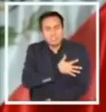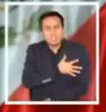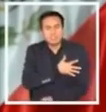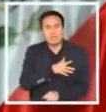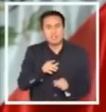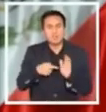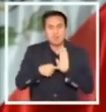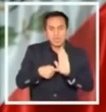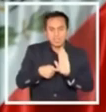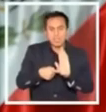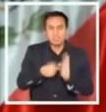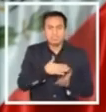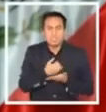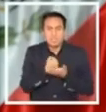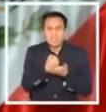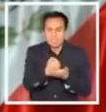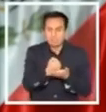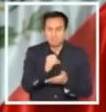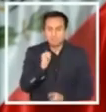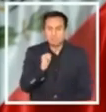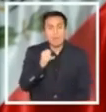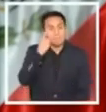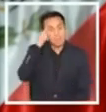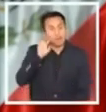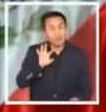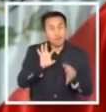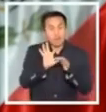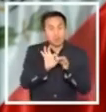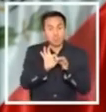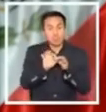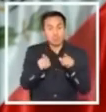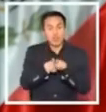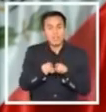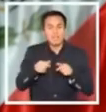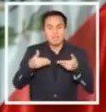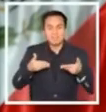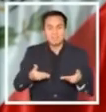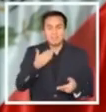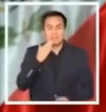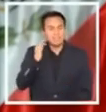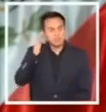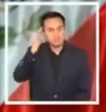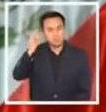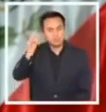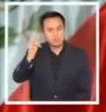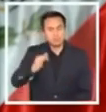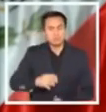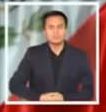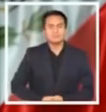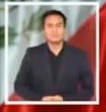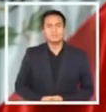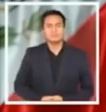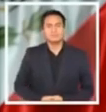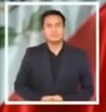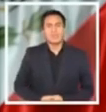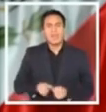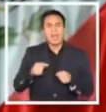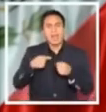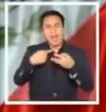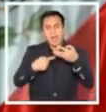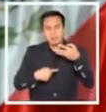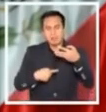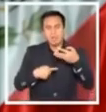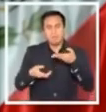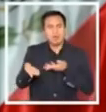de solidaridad, pero nuestros vínculos también tienen que ver con el presente y con el futuro, en un amplio campo